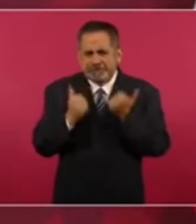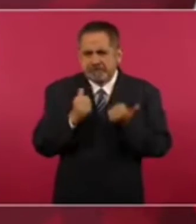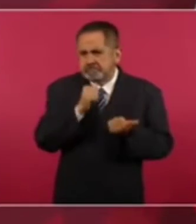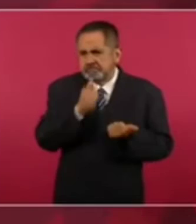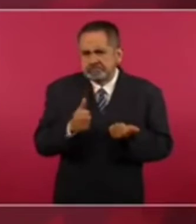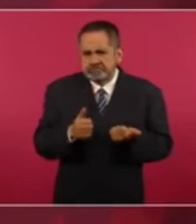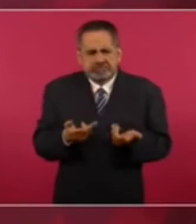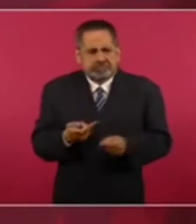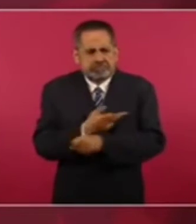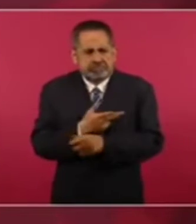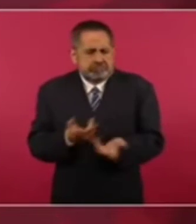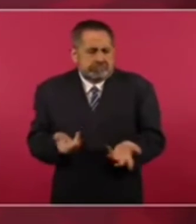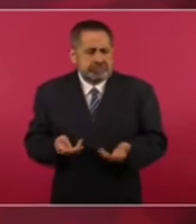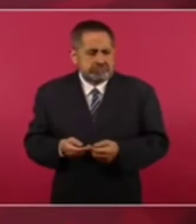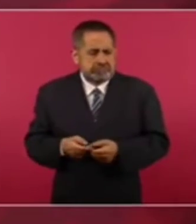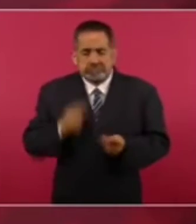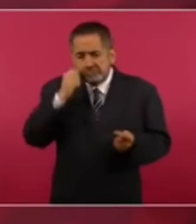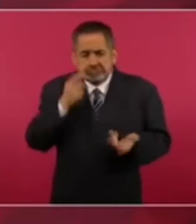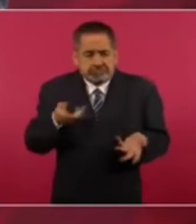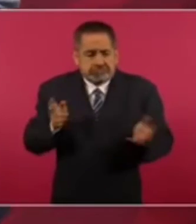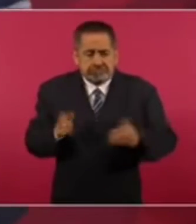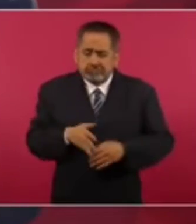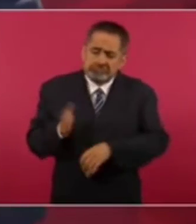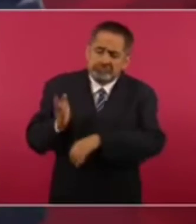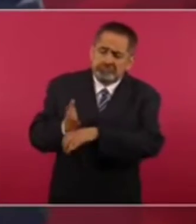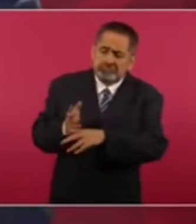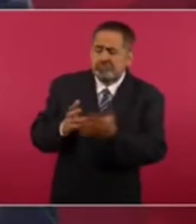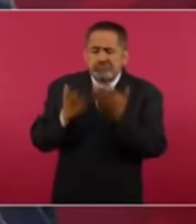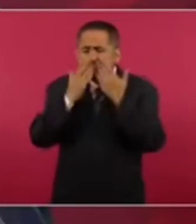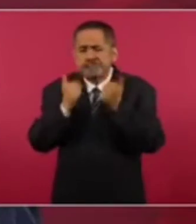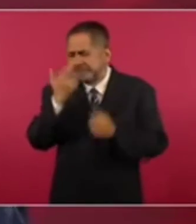¿Qué les pueden hacer? Solo